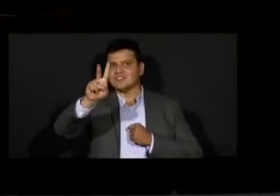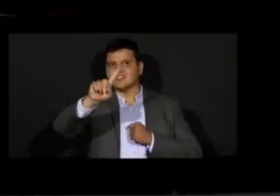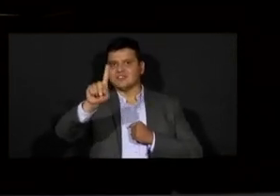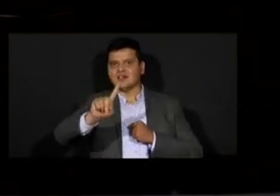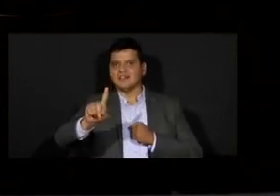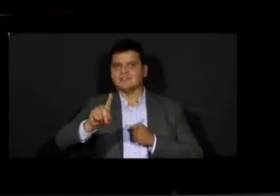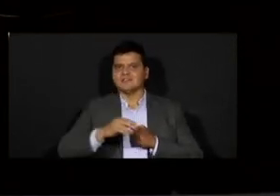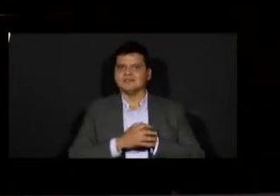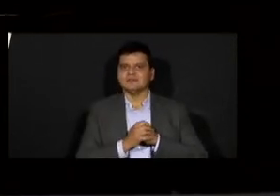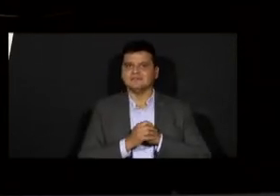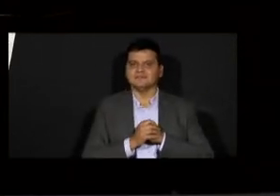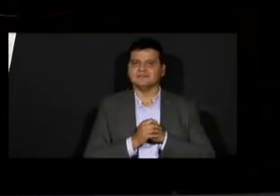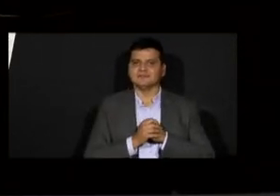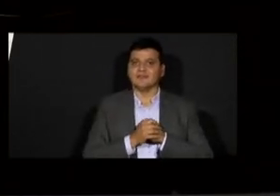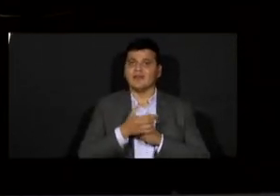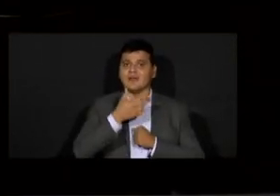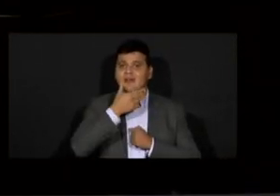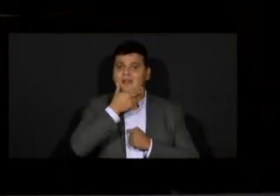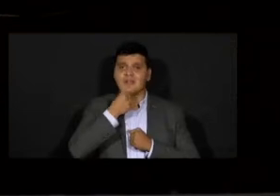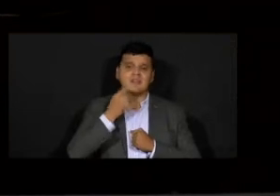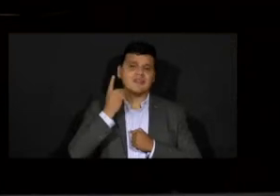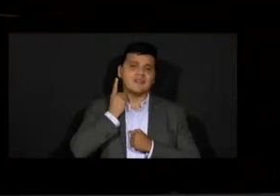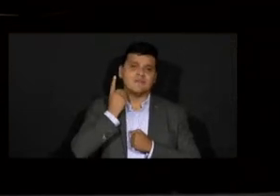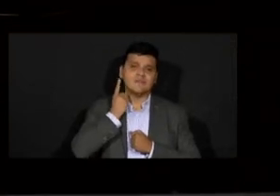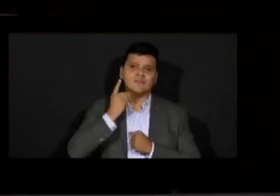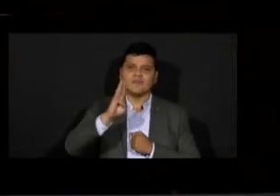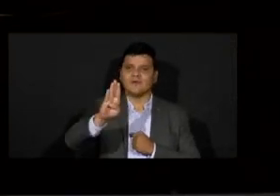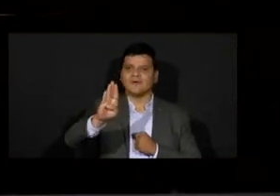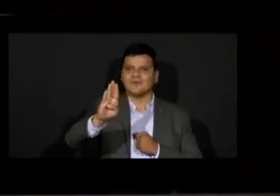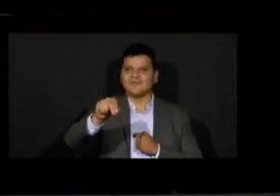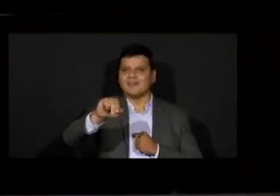Diputado Benjamín Carrera Chávez.